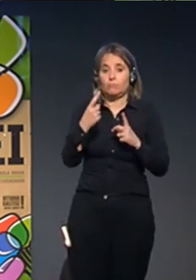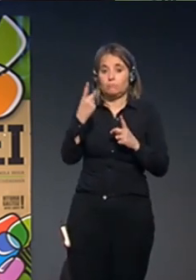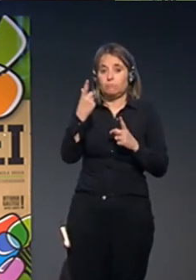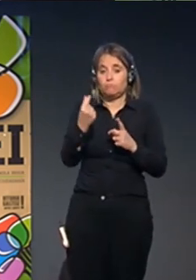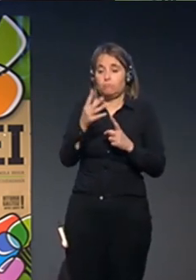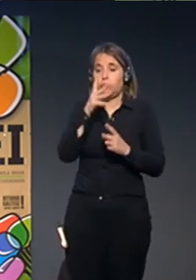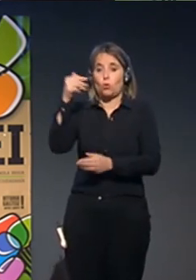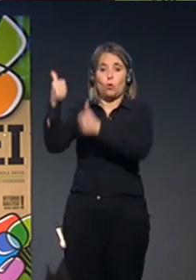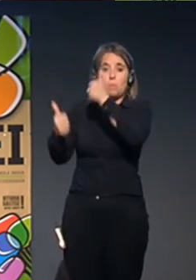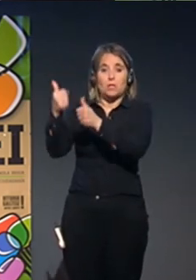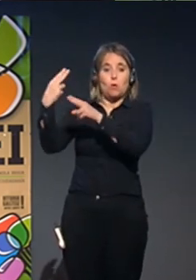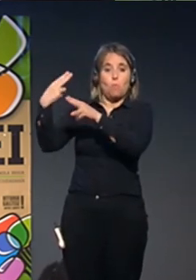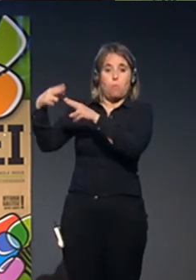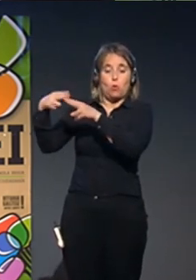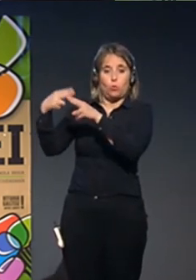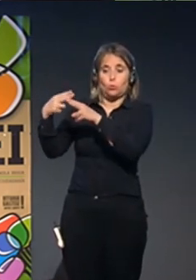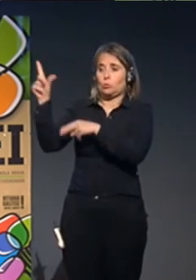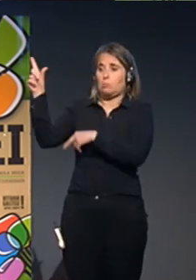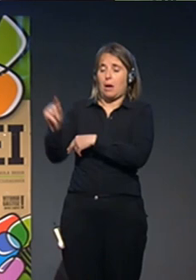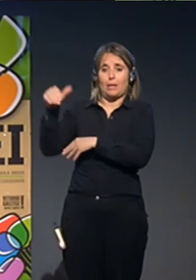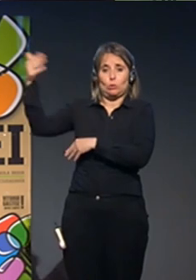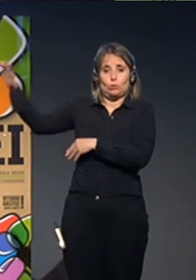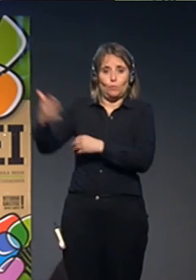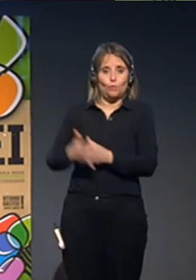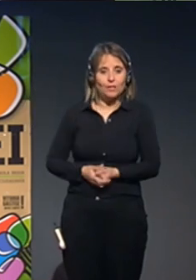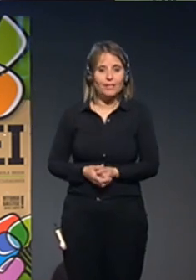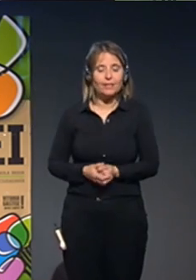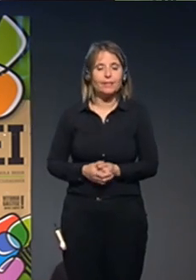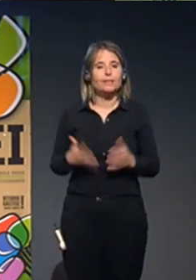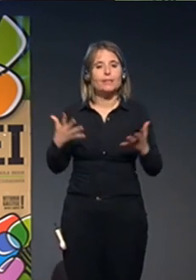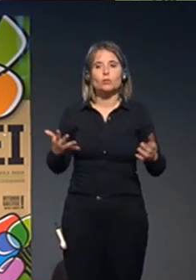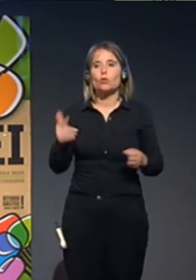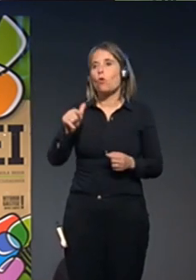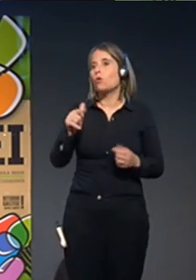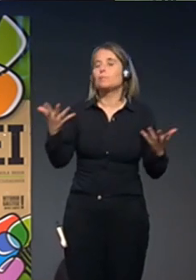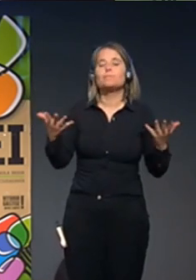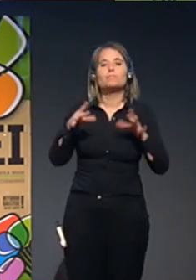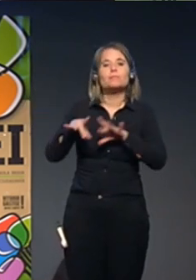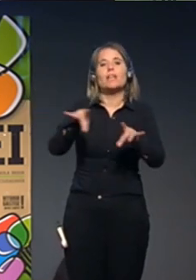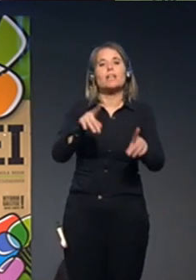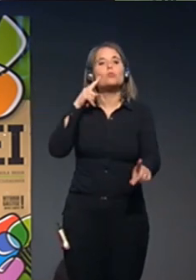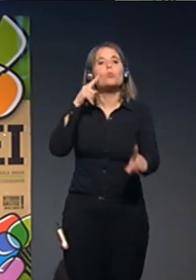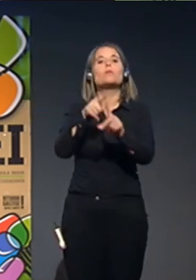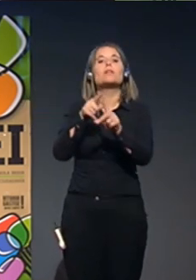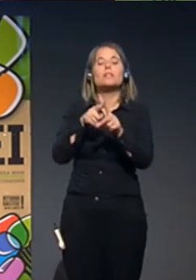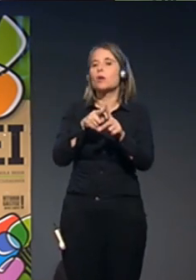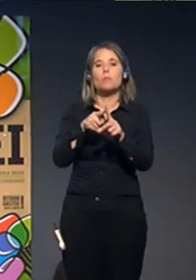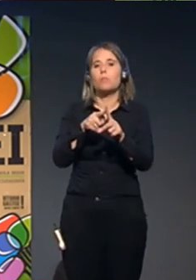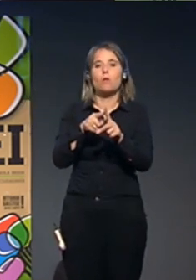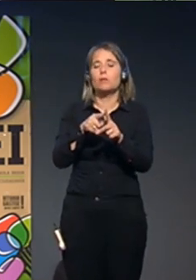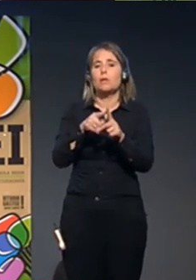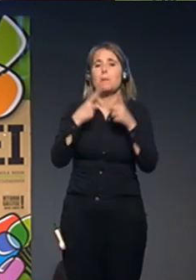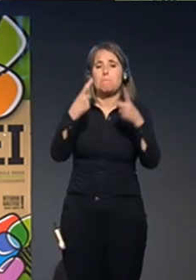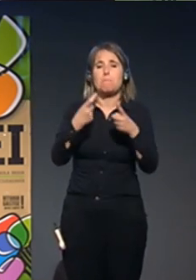compitiendo con productos que vienen mucho más baratos de fuera entonces hoy su objetivo es explotarlas